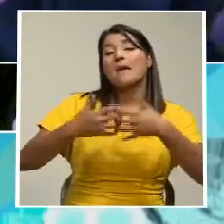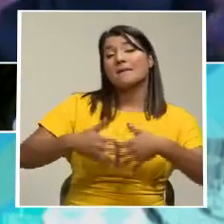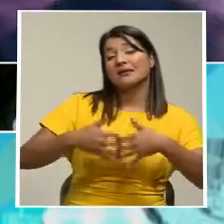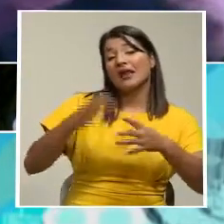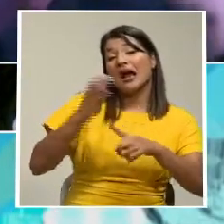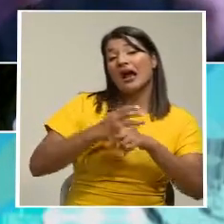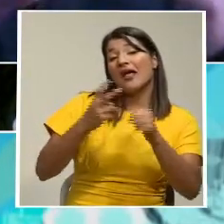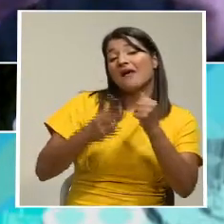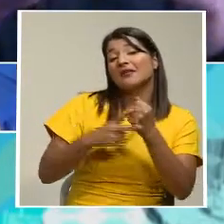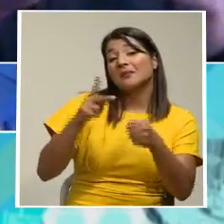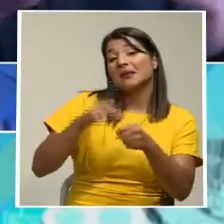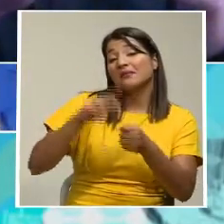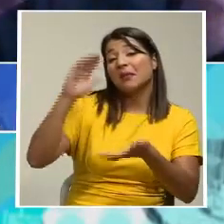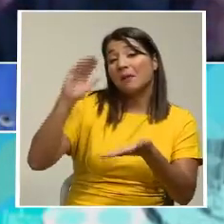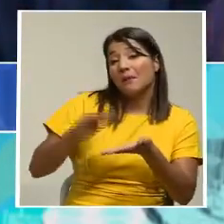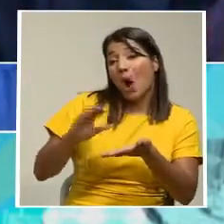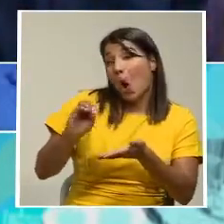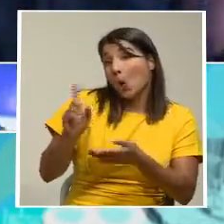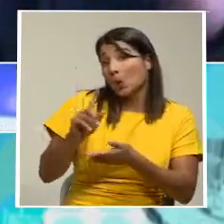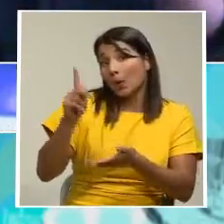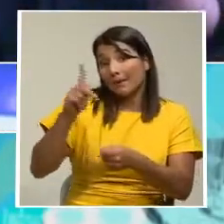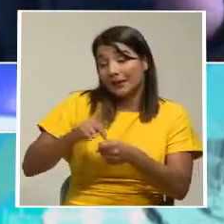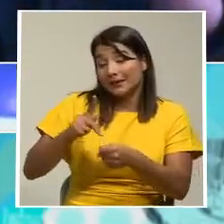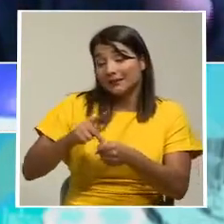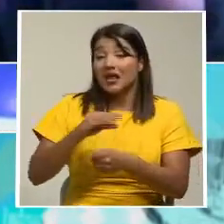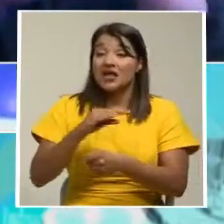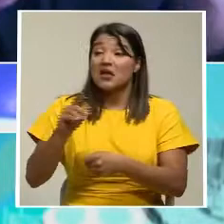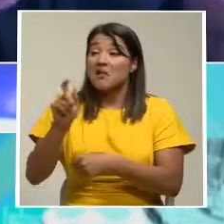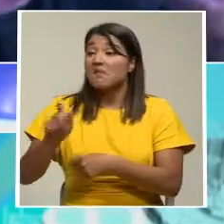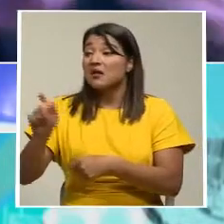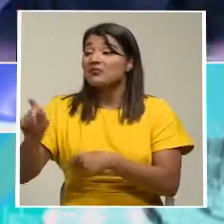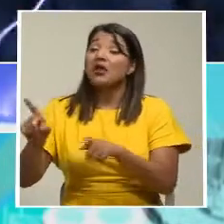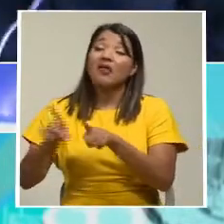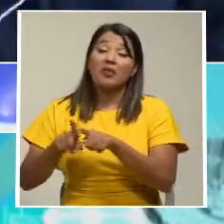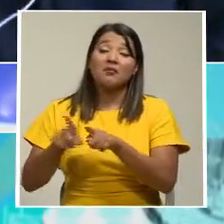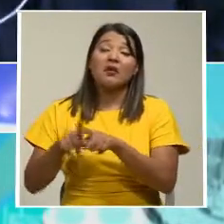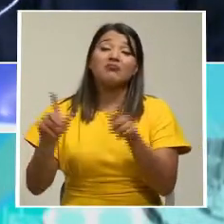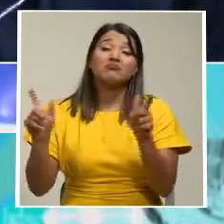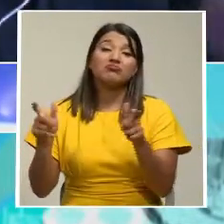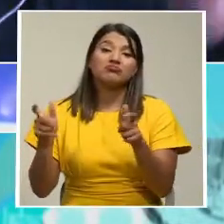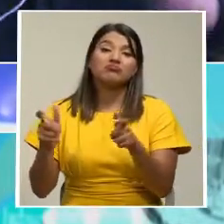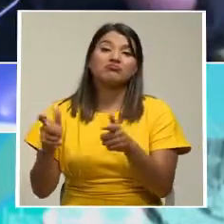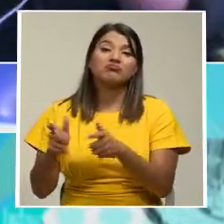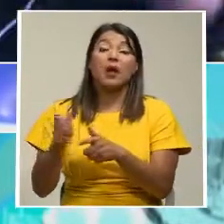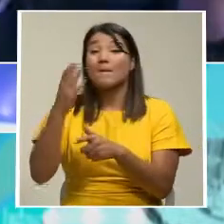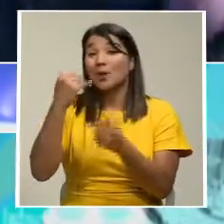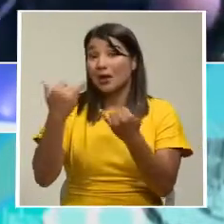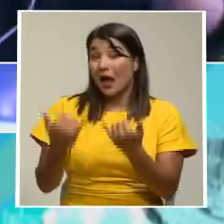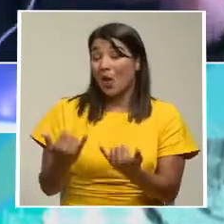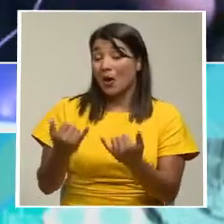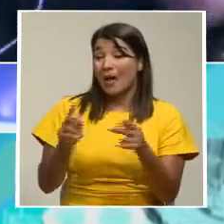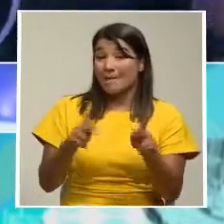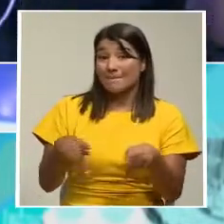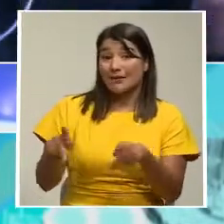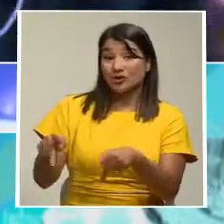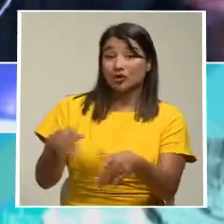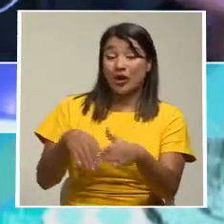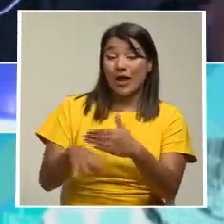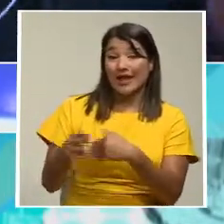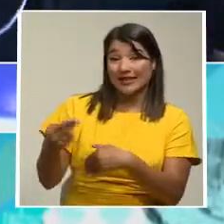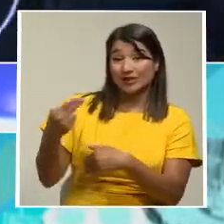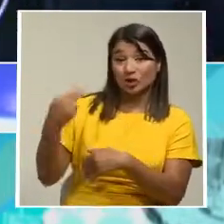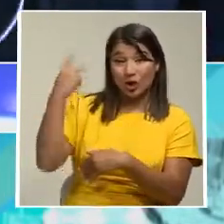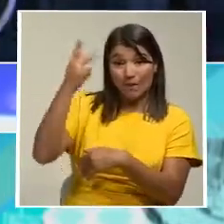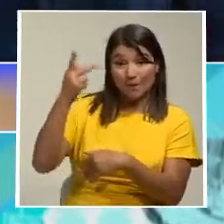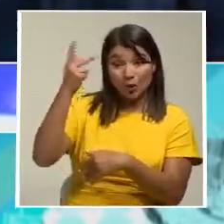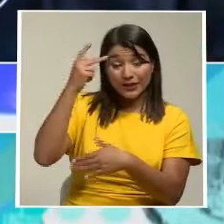participan ahora, y la sociedad civil ha también tenido fisuras, ¿no?, porque hay ahora personajes de la historia política reciente de Nicaragua que